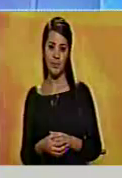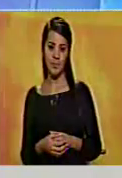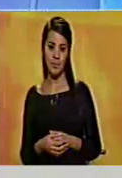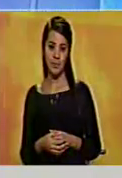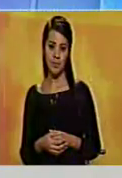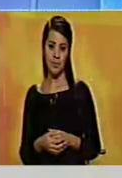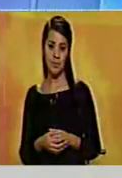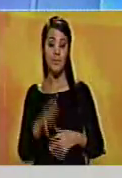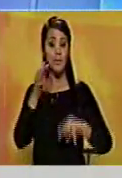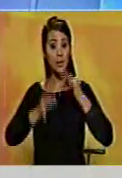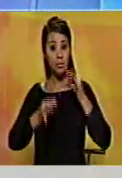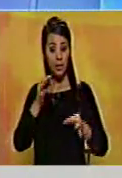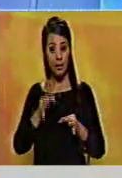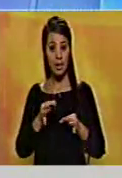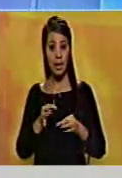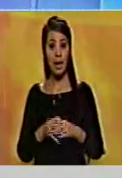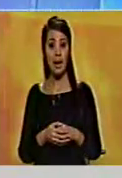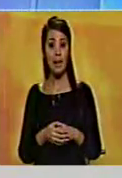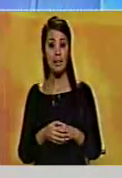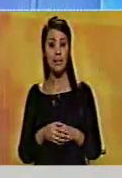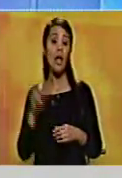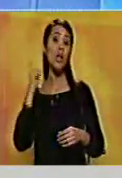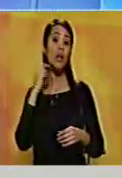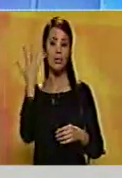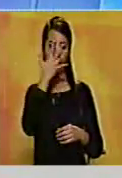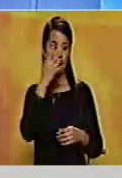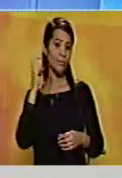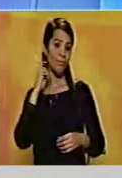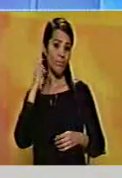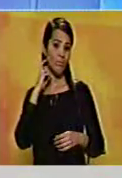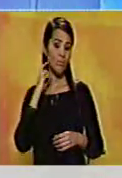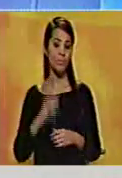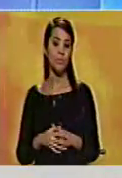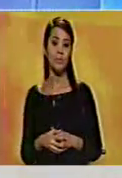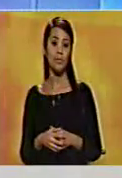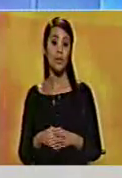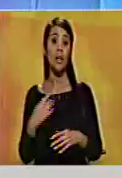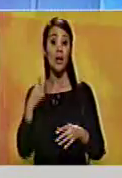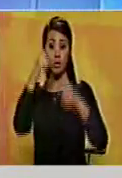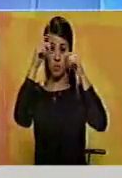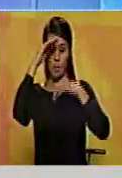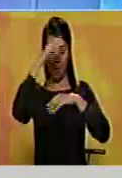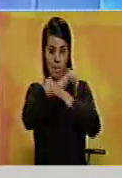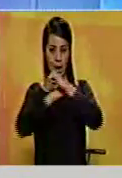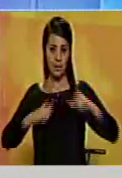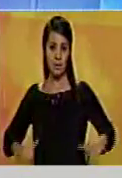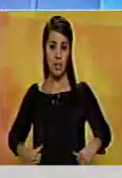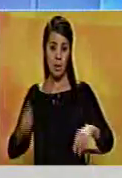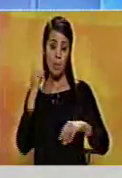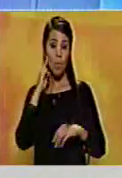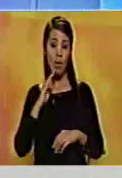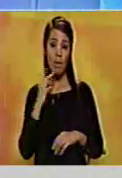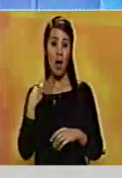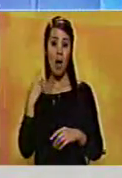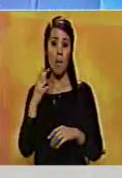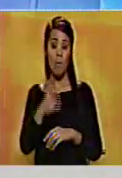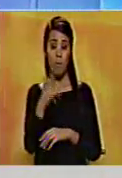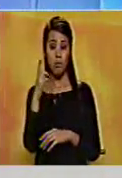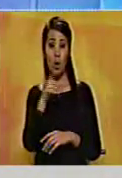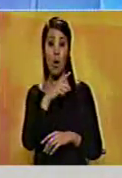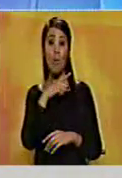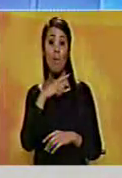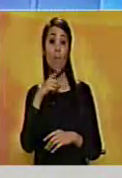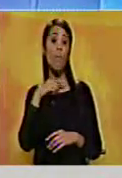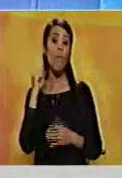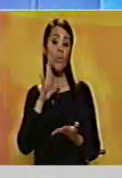el fiscal general de la republica 3 william saab informó que la aprehensión de un sargento primero de la guardia nacional bolivariana por el asesinato de una mujer embarazada